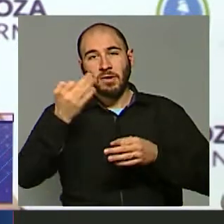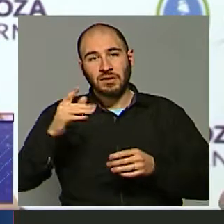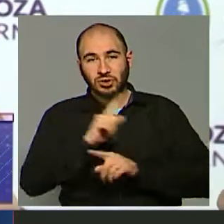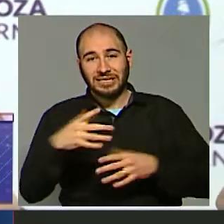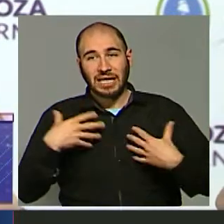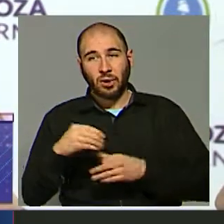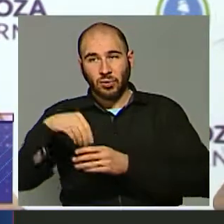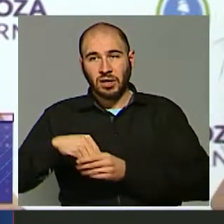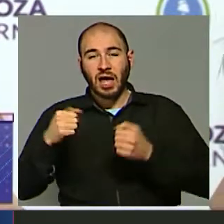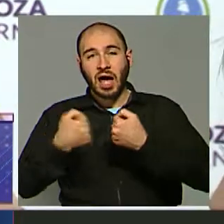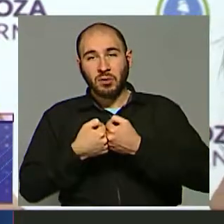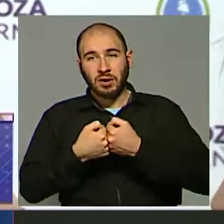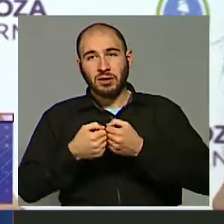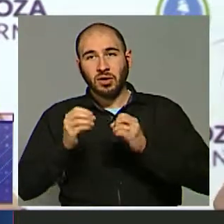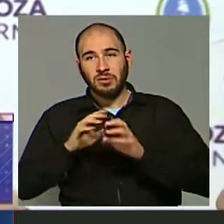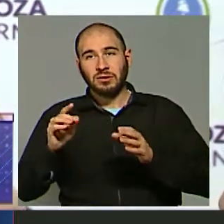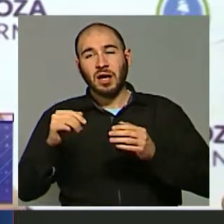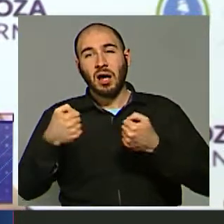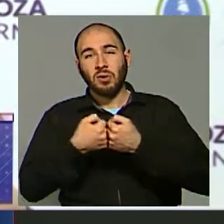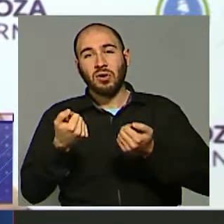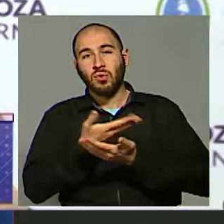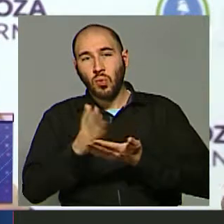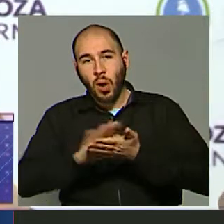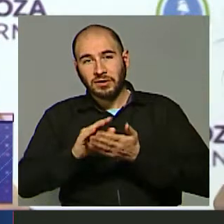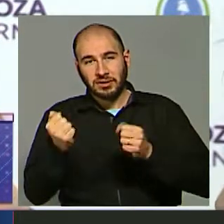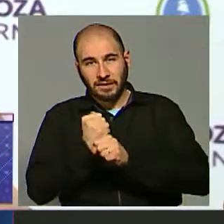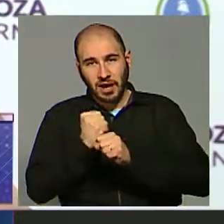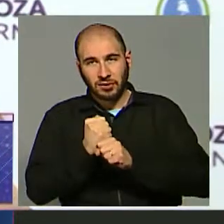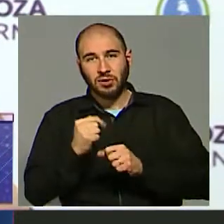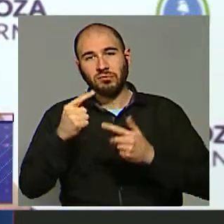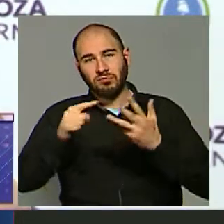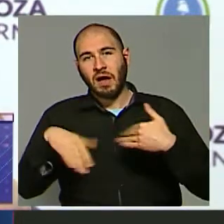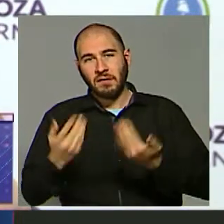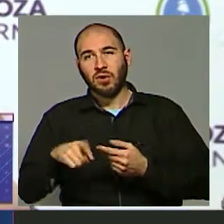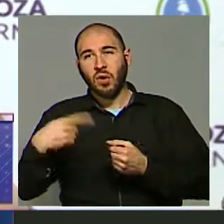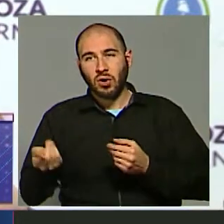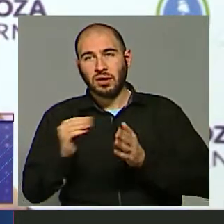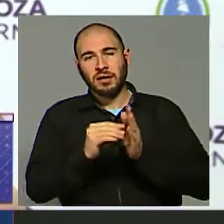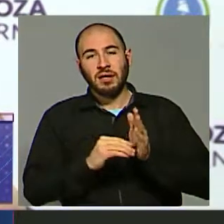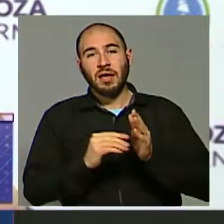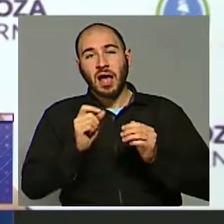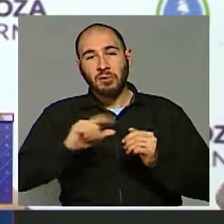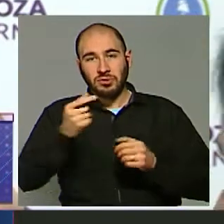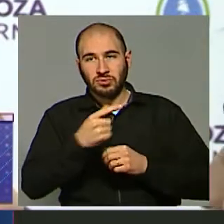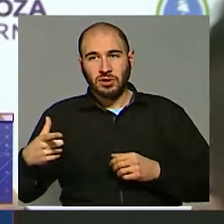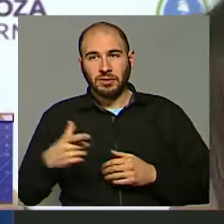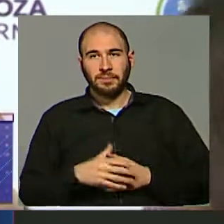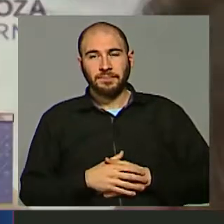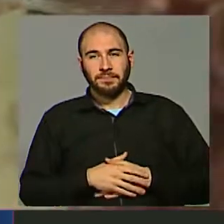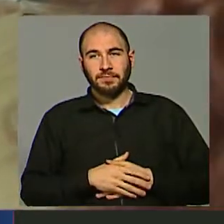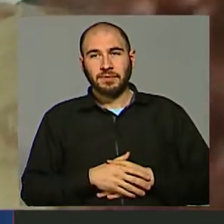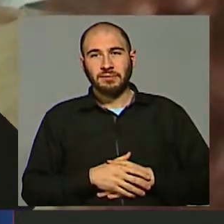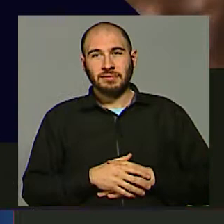de la salud acordaron la implementación de un nuevo convenio colectivo que, entre otros beneficios, contempla el incremento salarial.